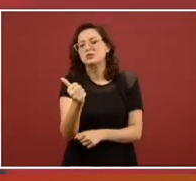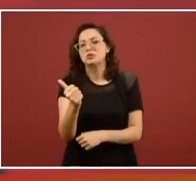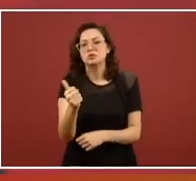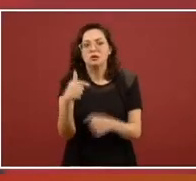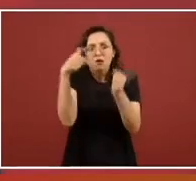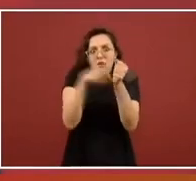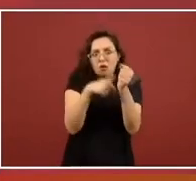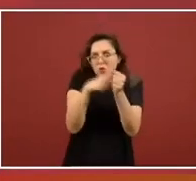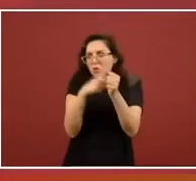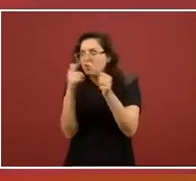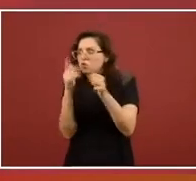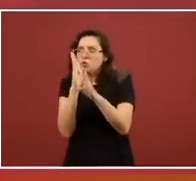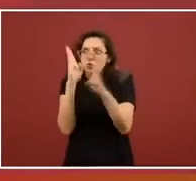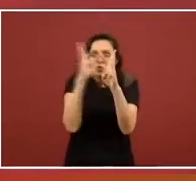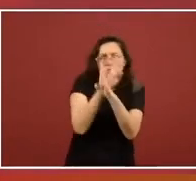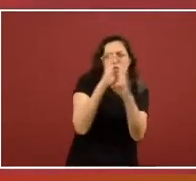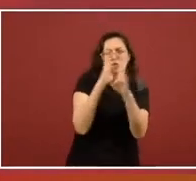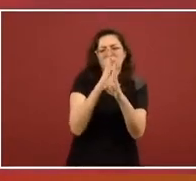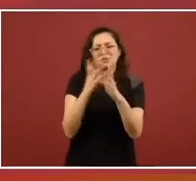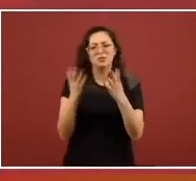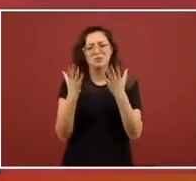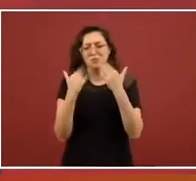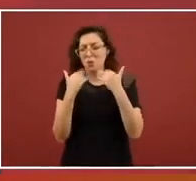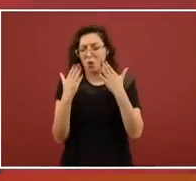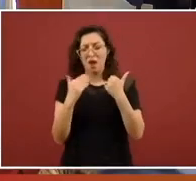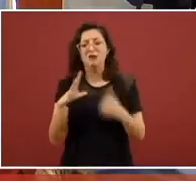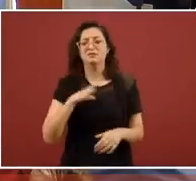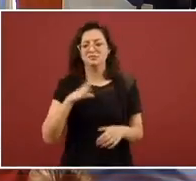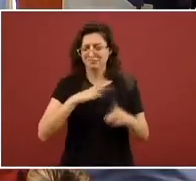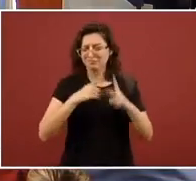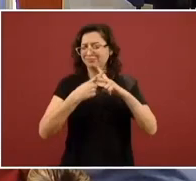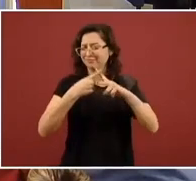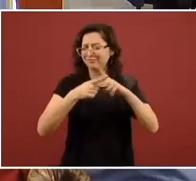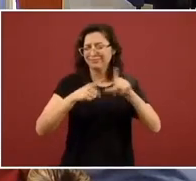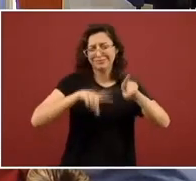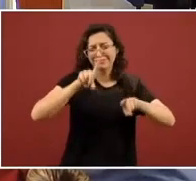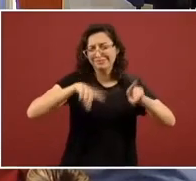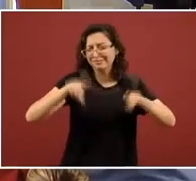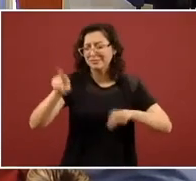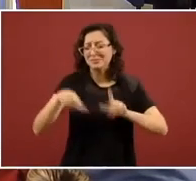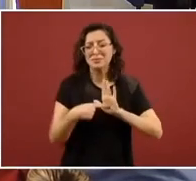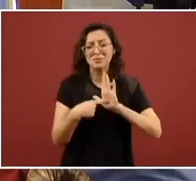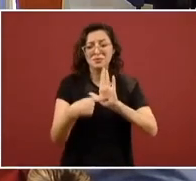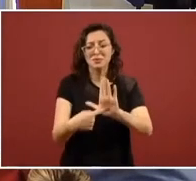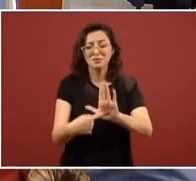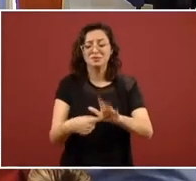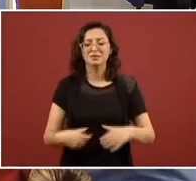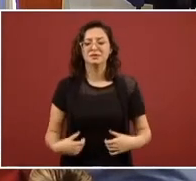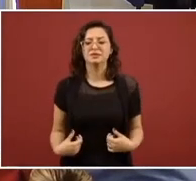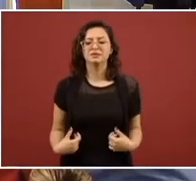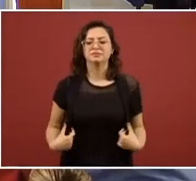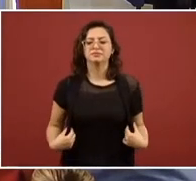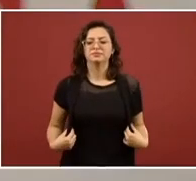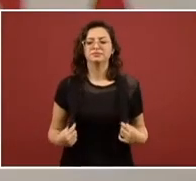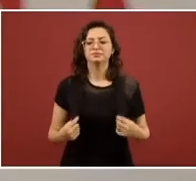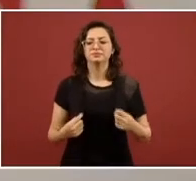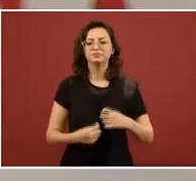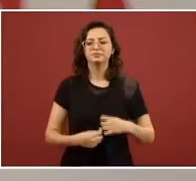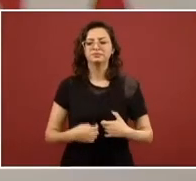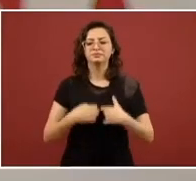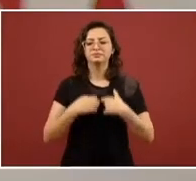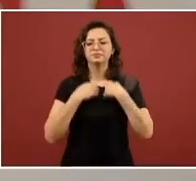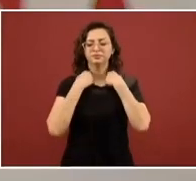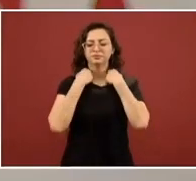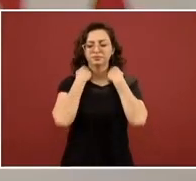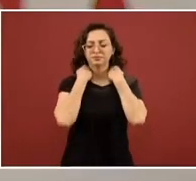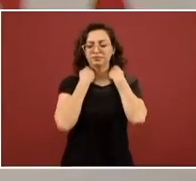misterio, lo van a ver incluso gráficamente. Ahora, entre esta lista de desinformación, para que